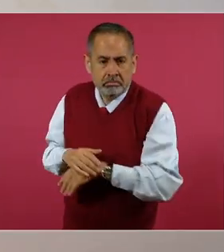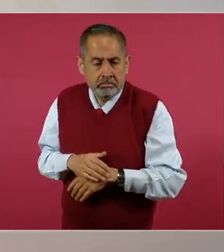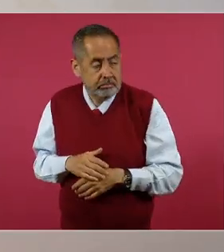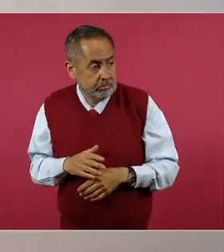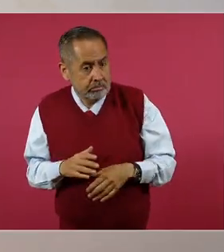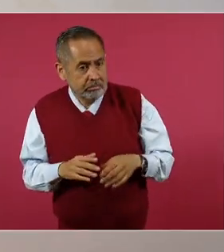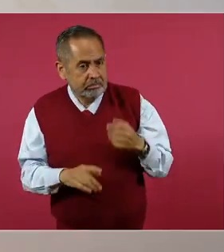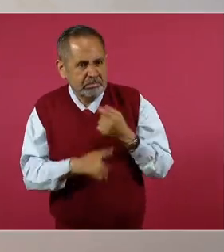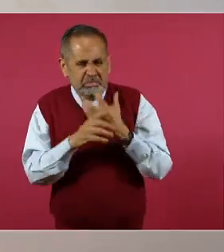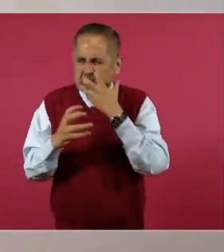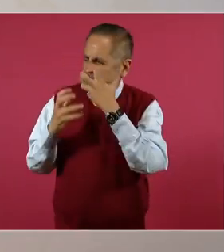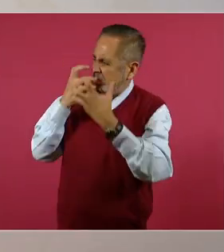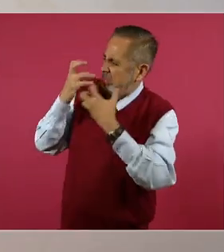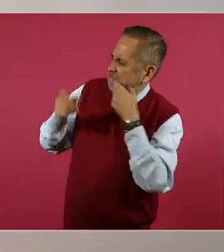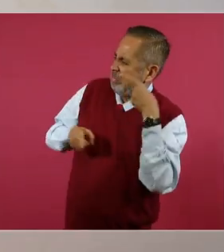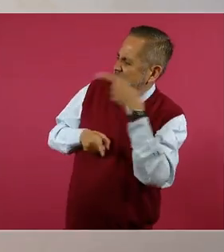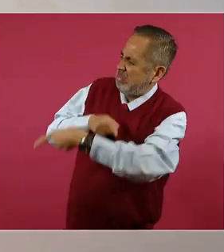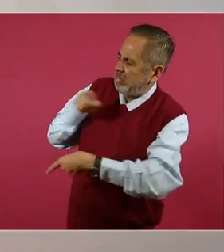y a gritar